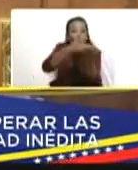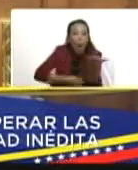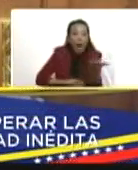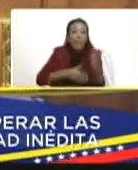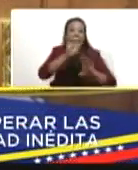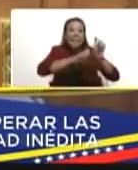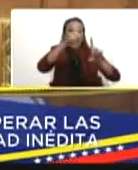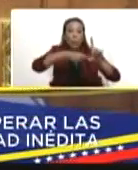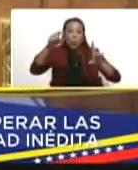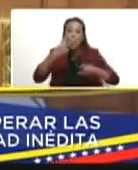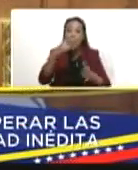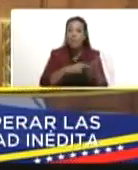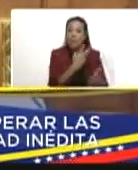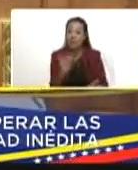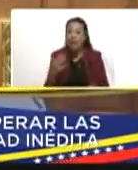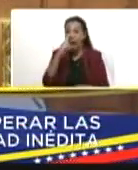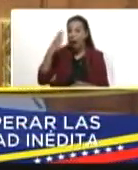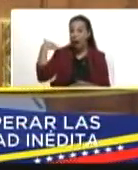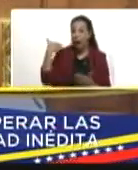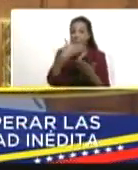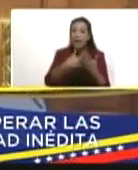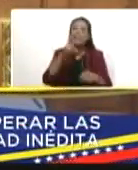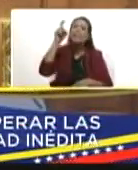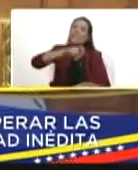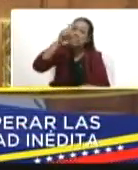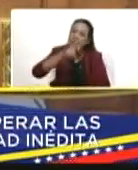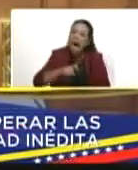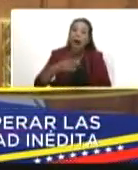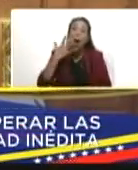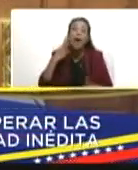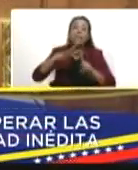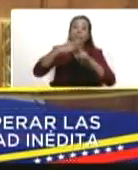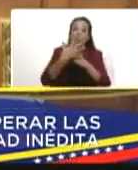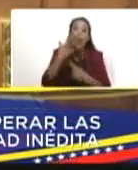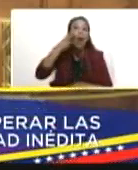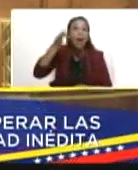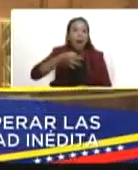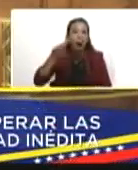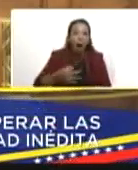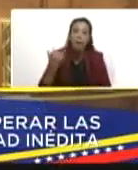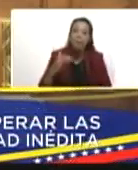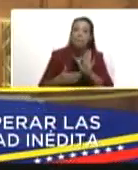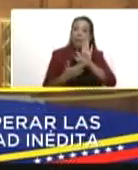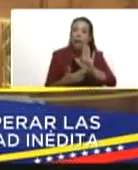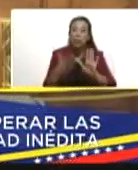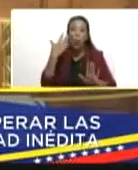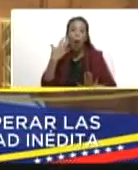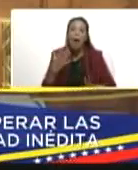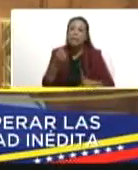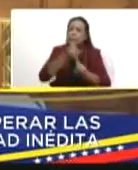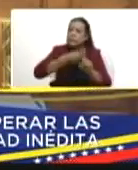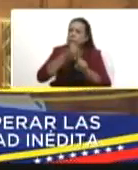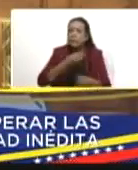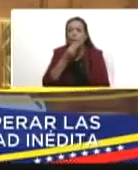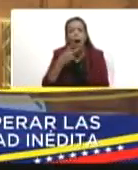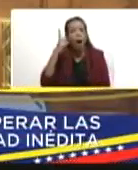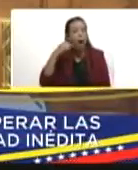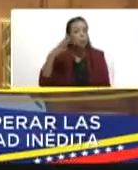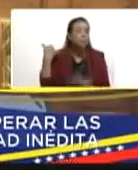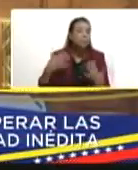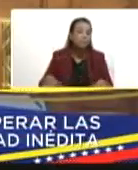estadísticas del 2023 es necesario sopesar las condiciones reales sobre las que hemos tenido que